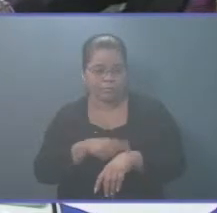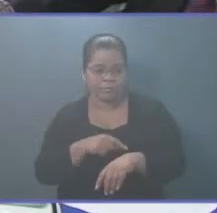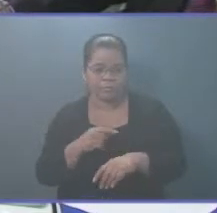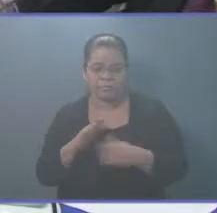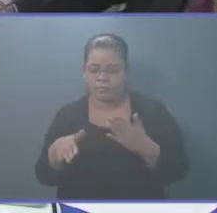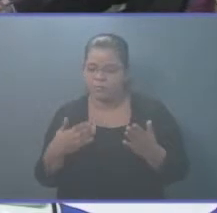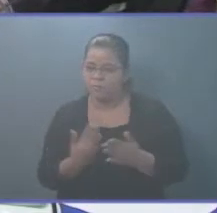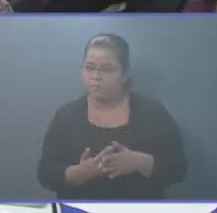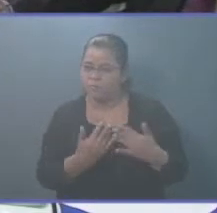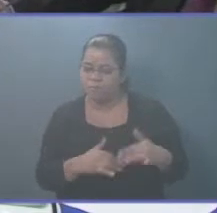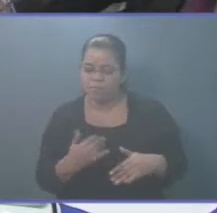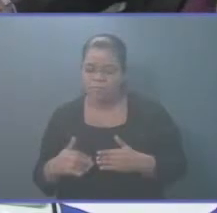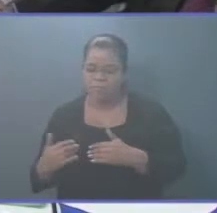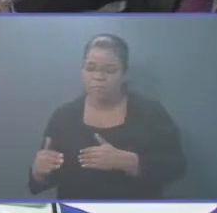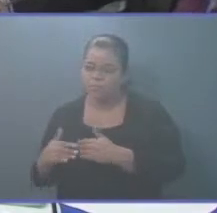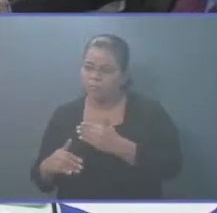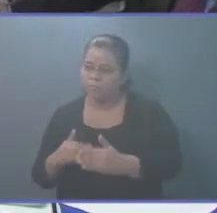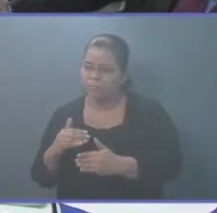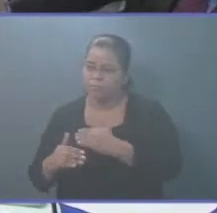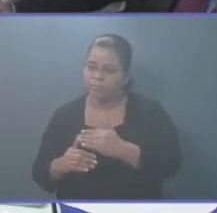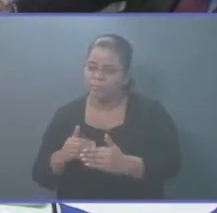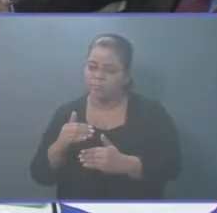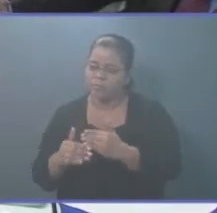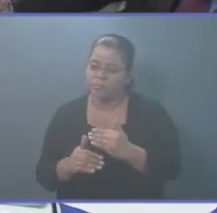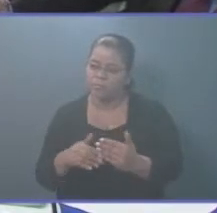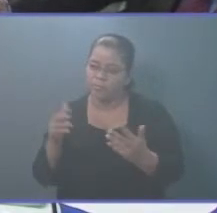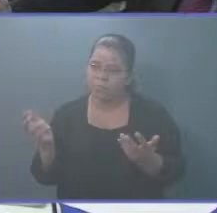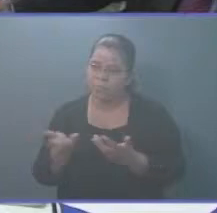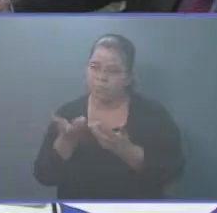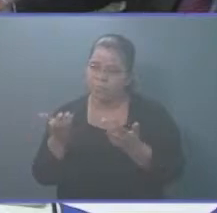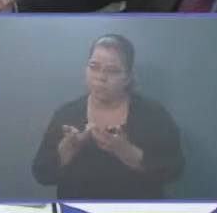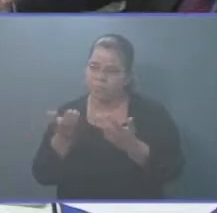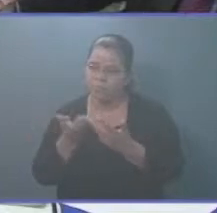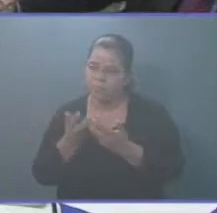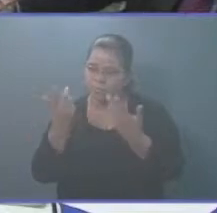las diligencias de investigación se podrá